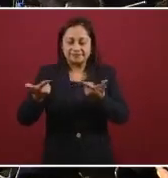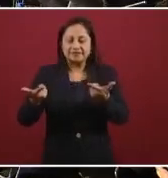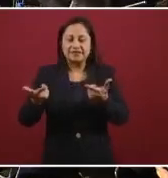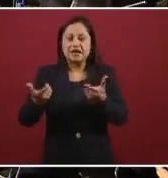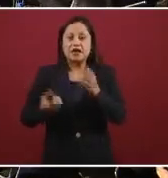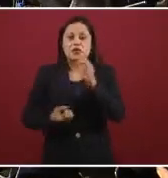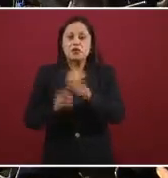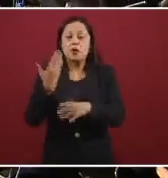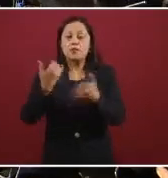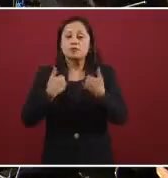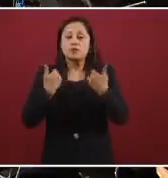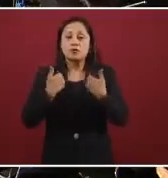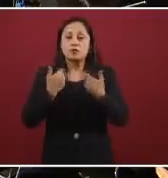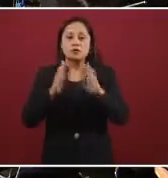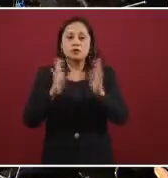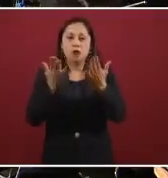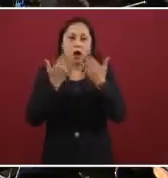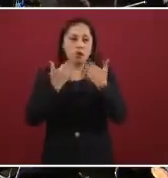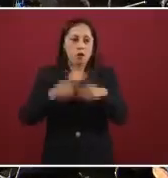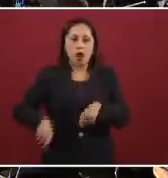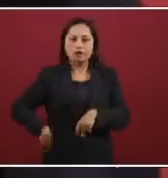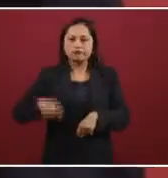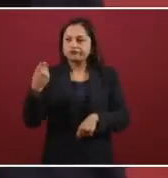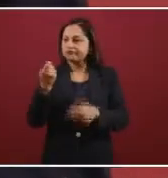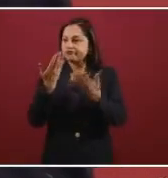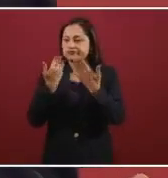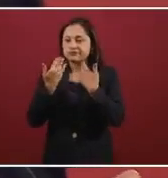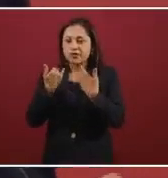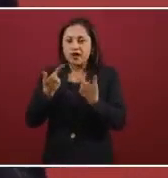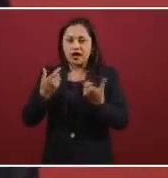Ni pañuelo, ni camiseta, ni peine, o sea,